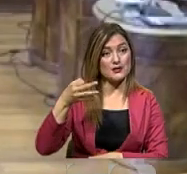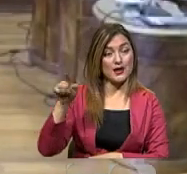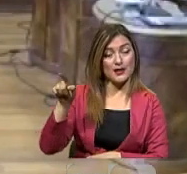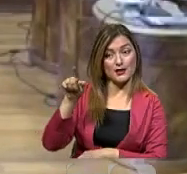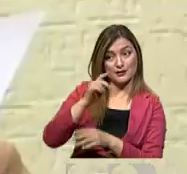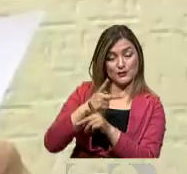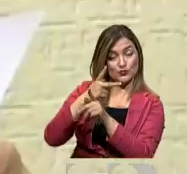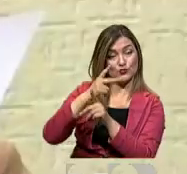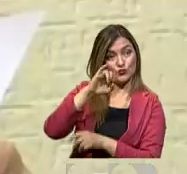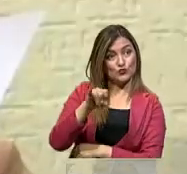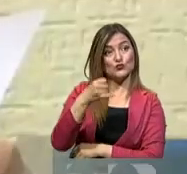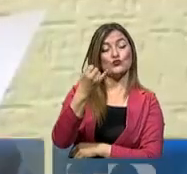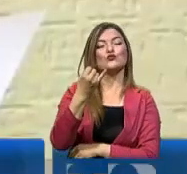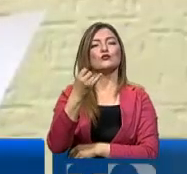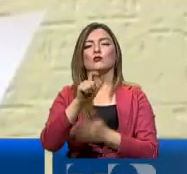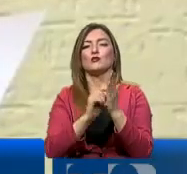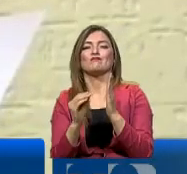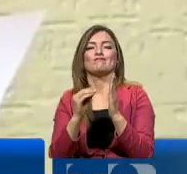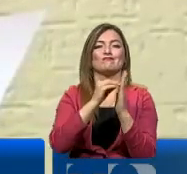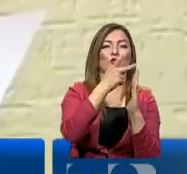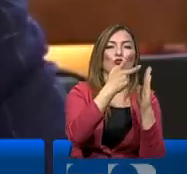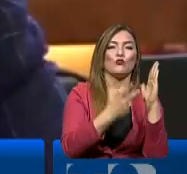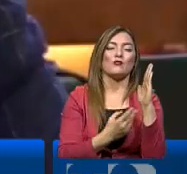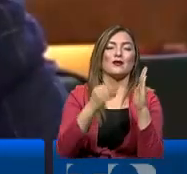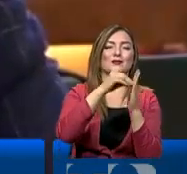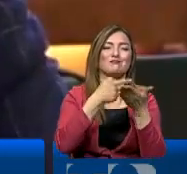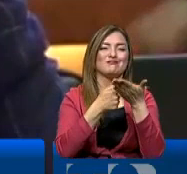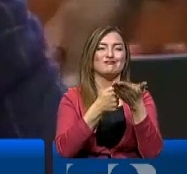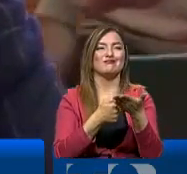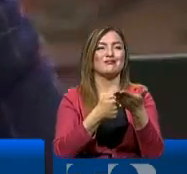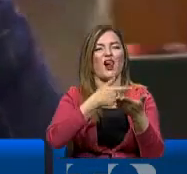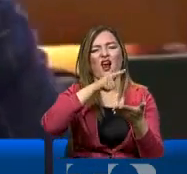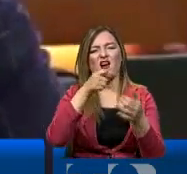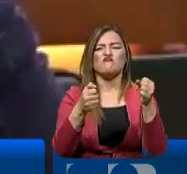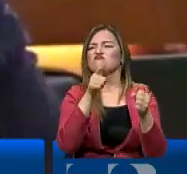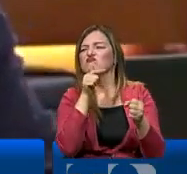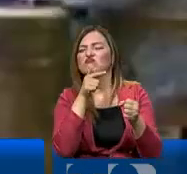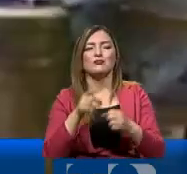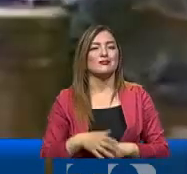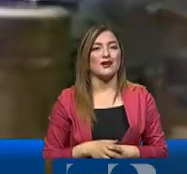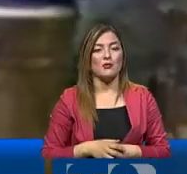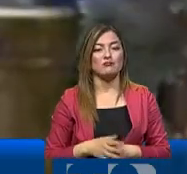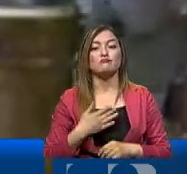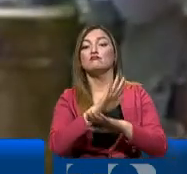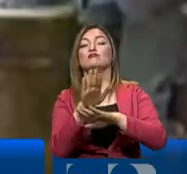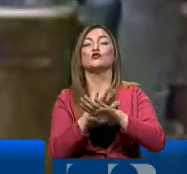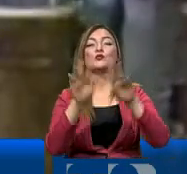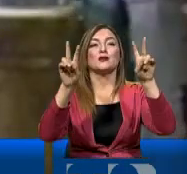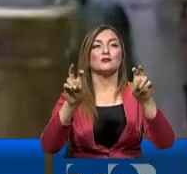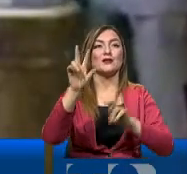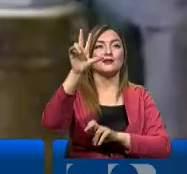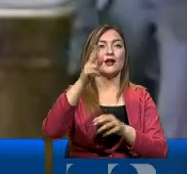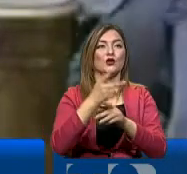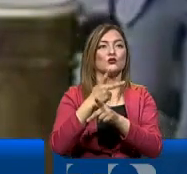este jueves, se aprueba una moción para incluir en el orden del día el análisis de lo sucedido. Sin embargo, al momento de abordar ese punto, tres